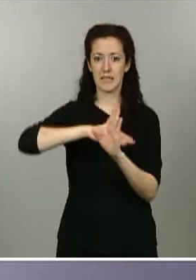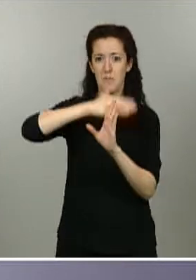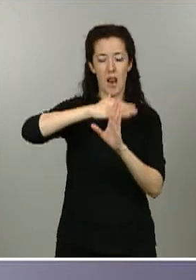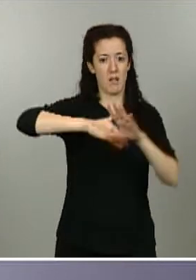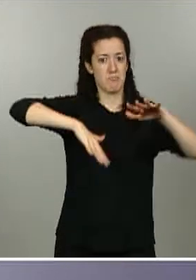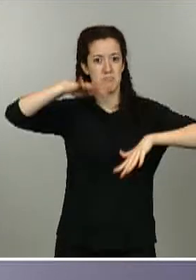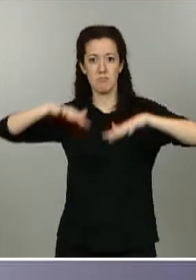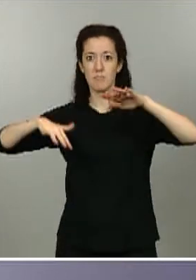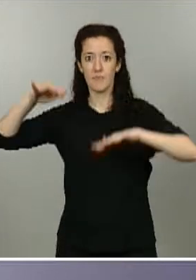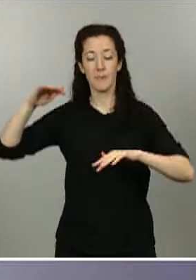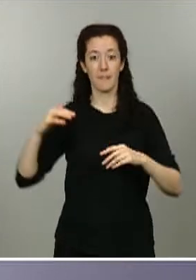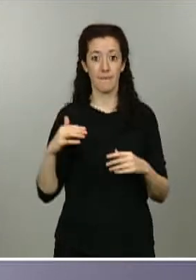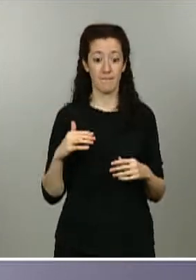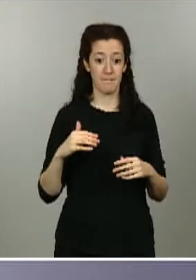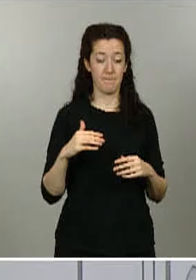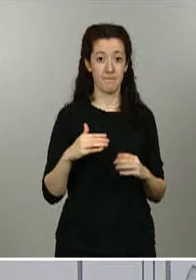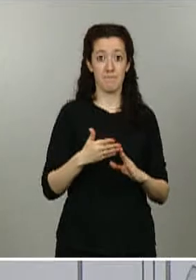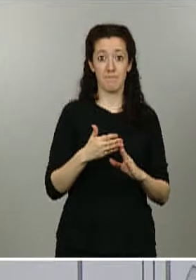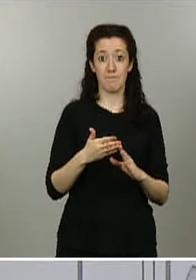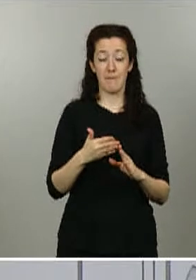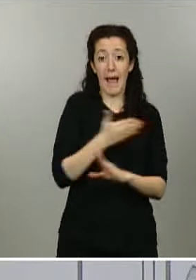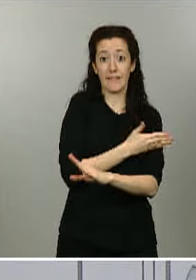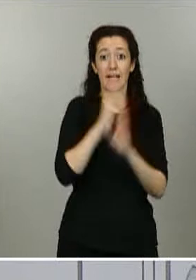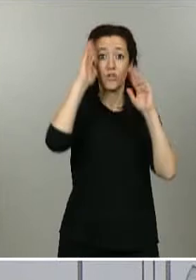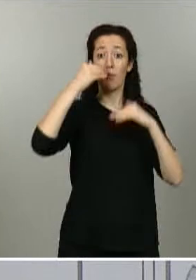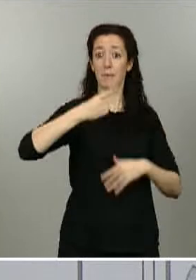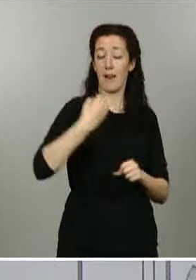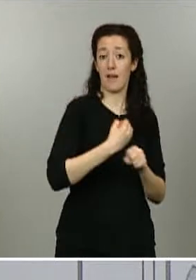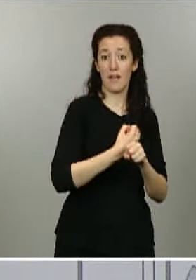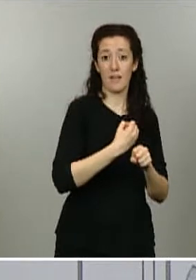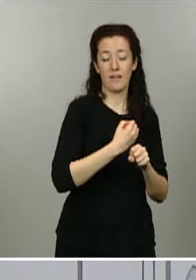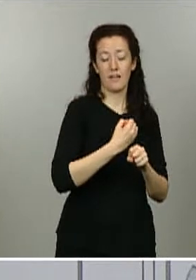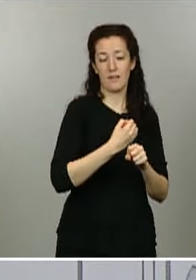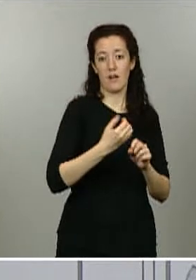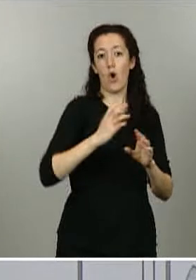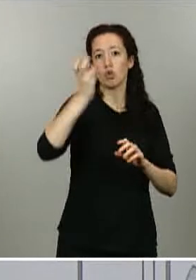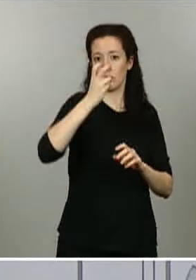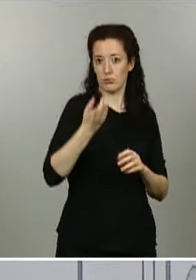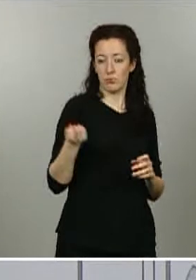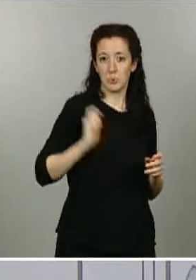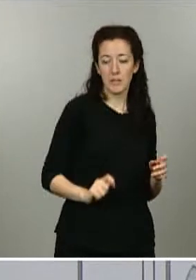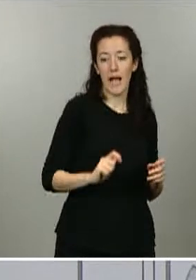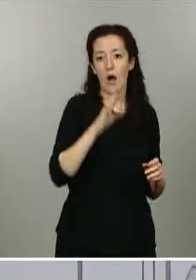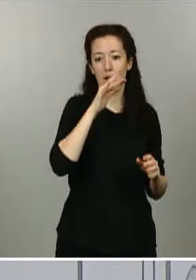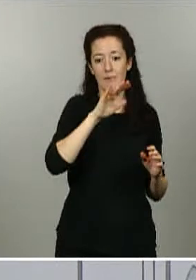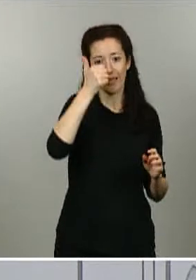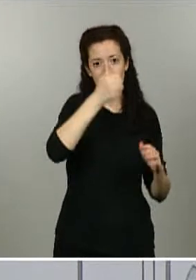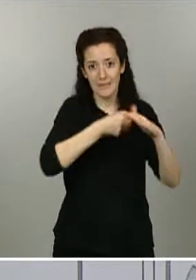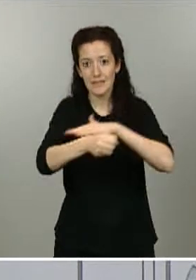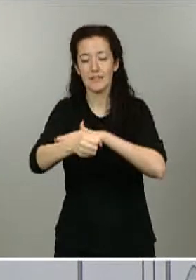a los diferentes puntos donde ahora son necesarios, que es sobre todo atención primaria, detección y seguimiento de casos y de